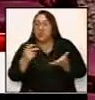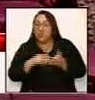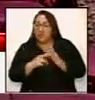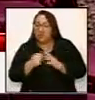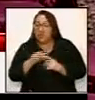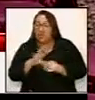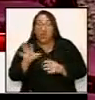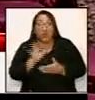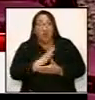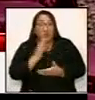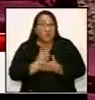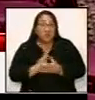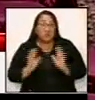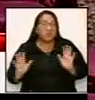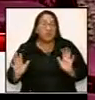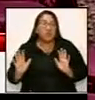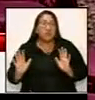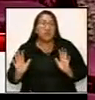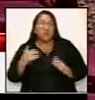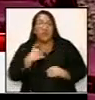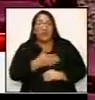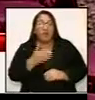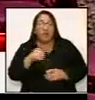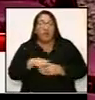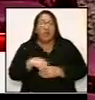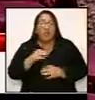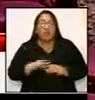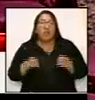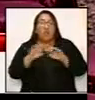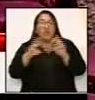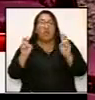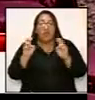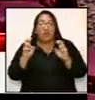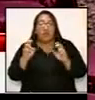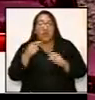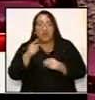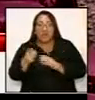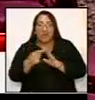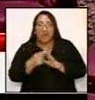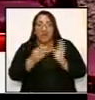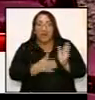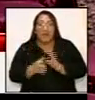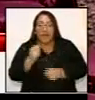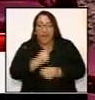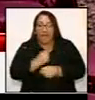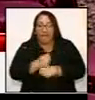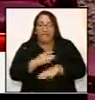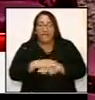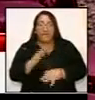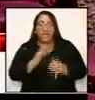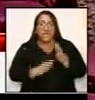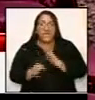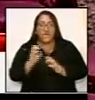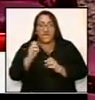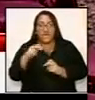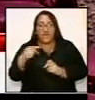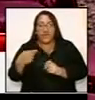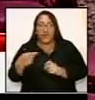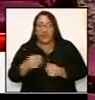entonces si no hay ninguna objeción, lo que están a favor para darle prioridad a este tema que está en el plan de trabajo sobre financiamiento externo a